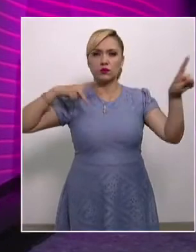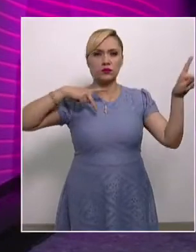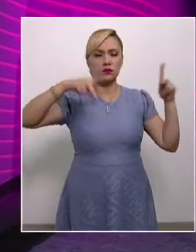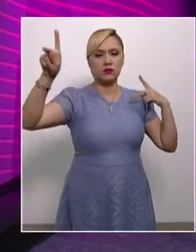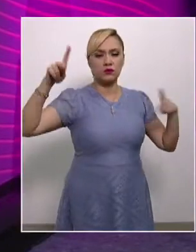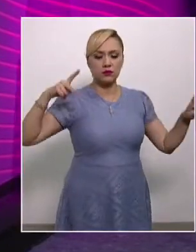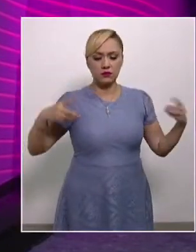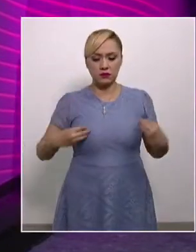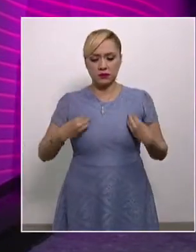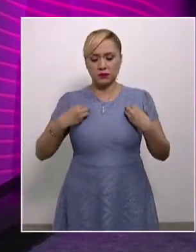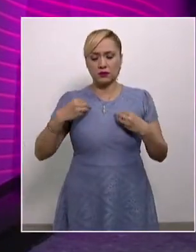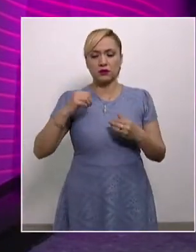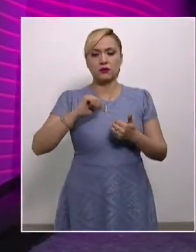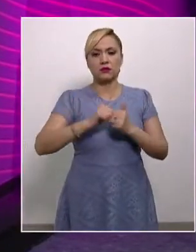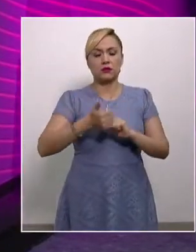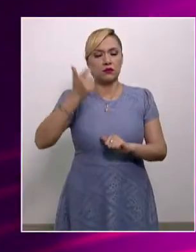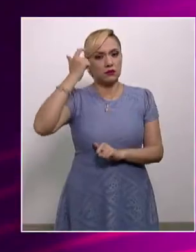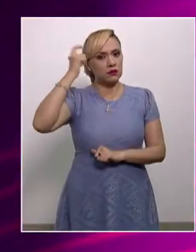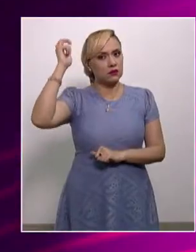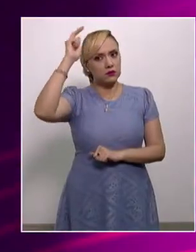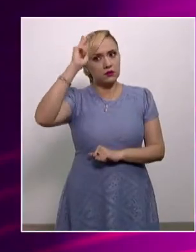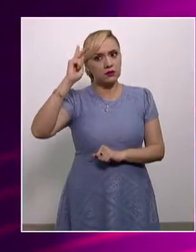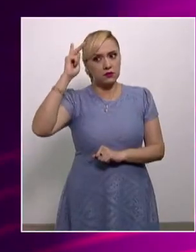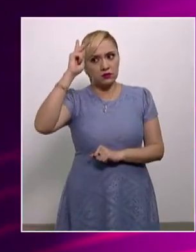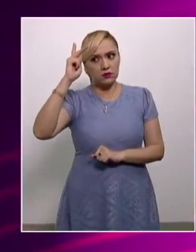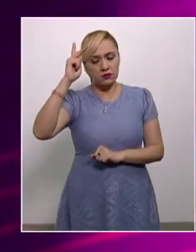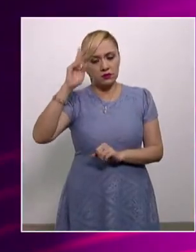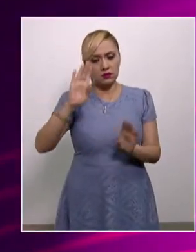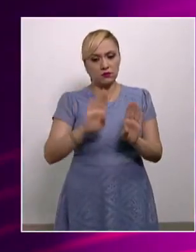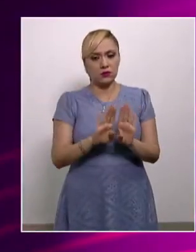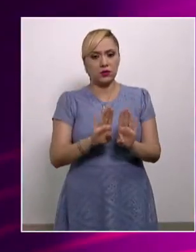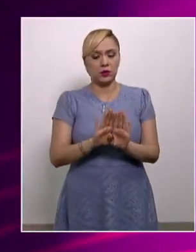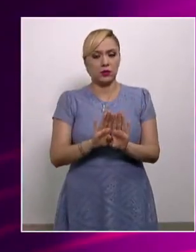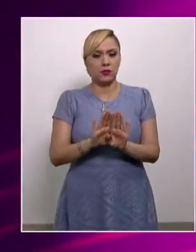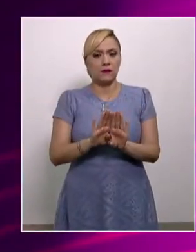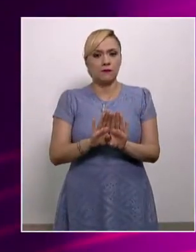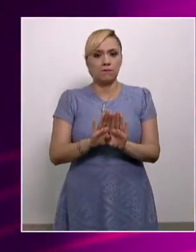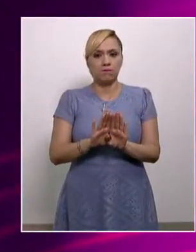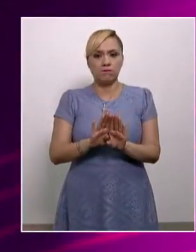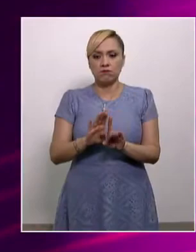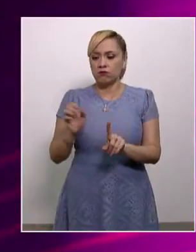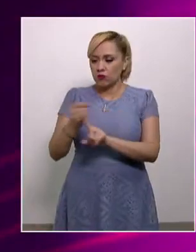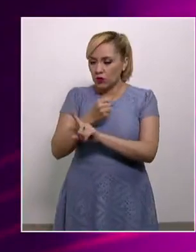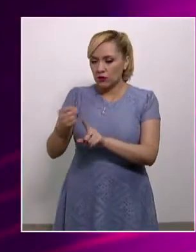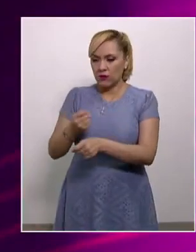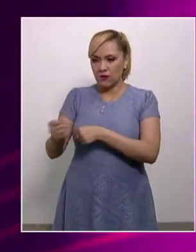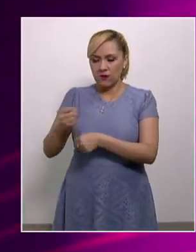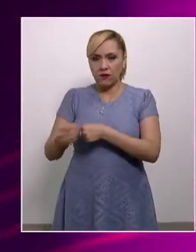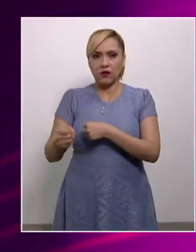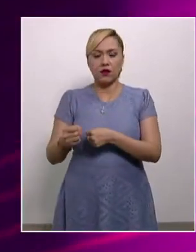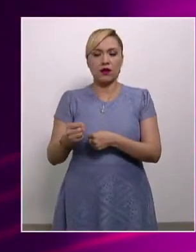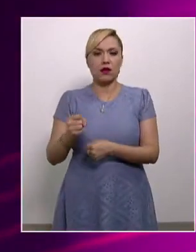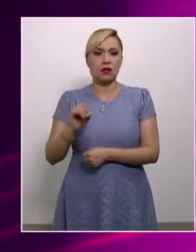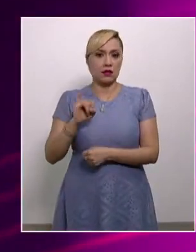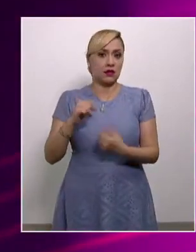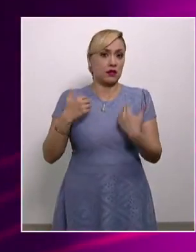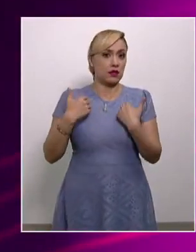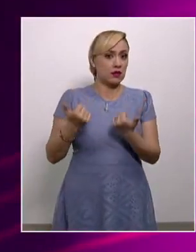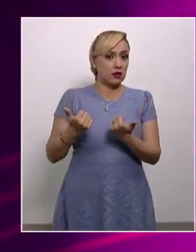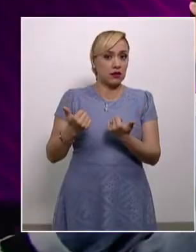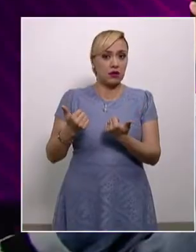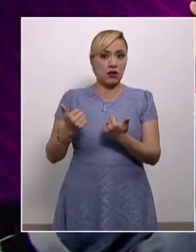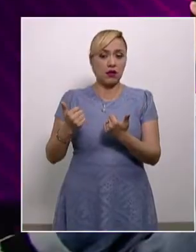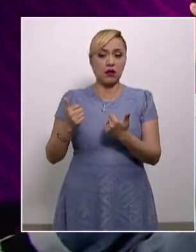impacta de manera psicológica la forma en que una violencia la asimilo, no la asimilo o la